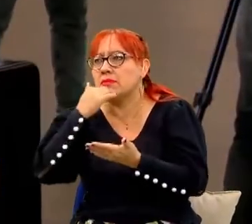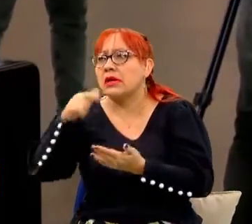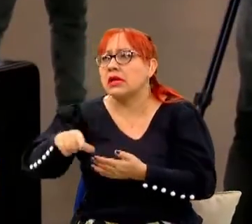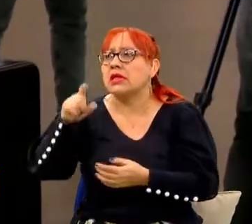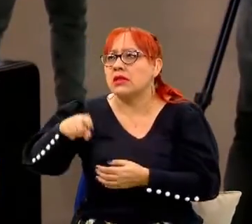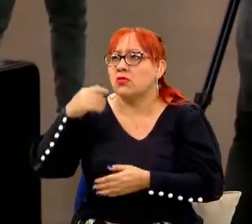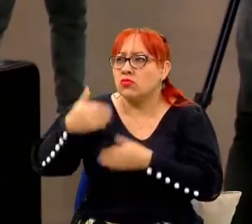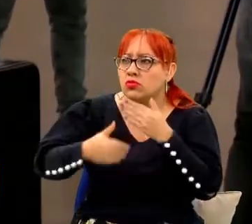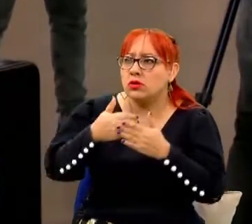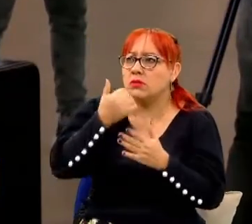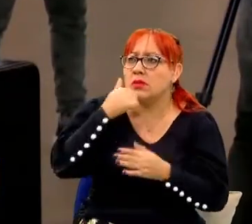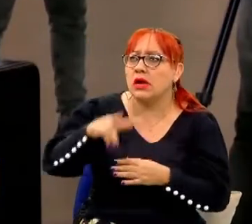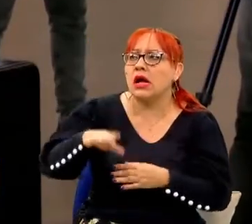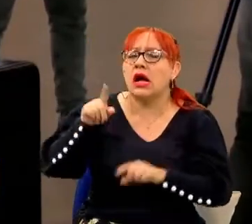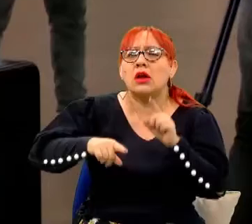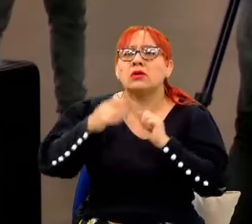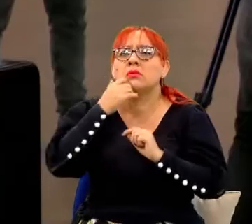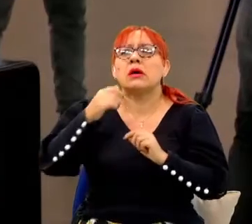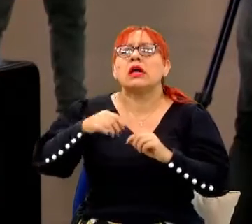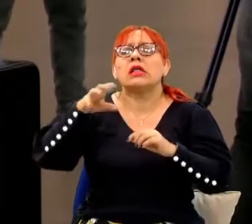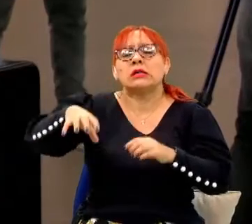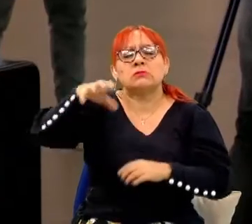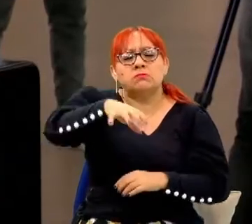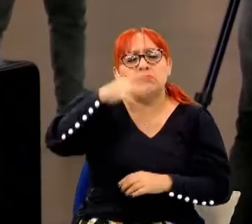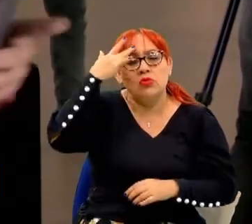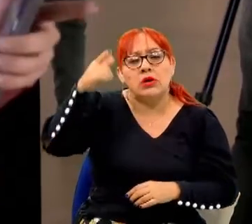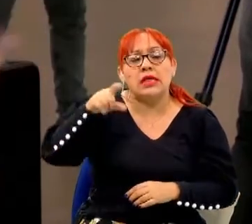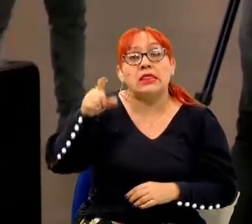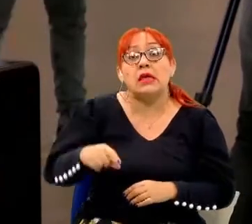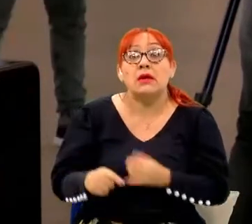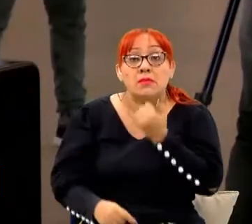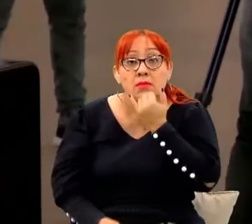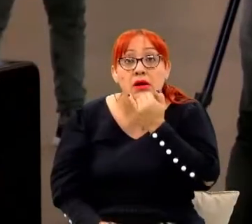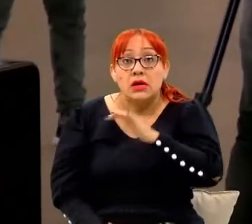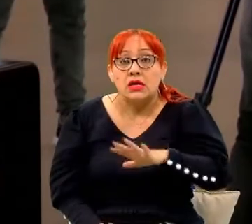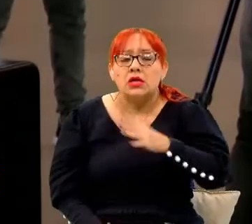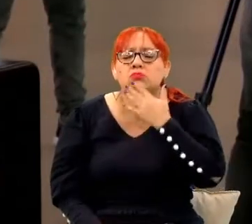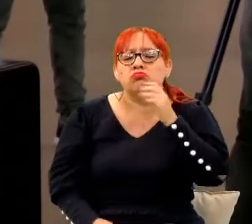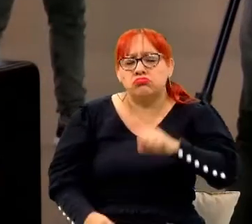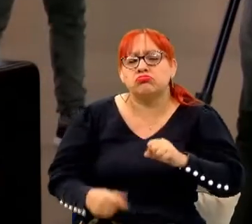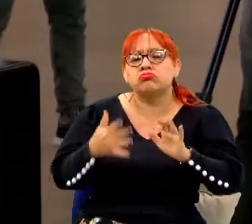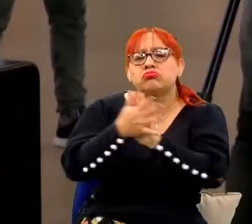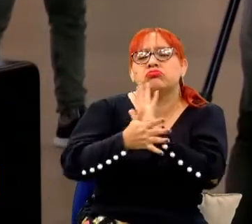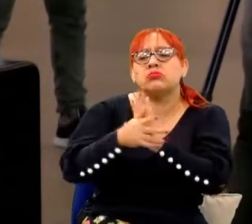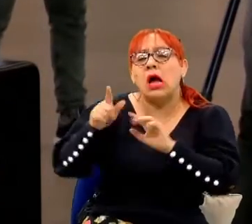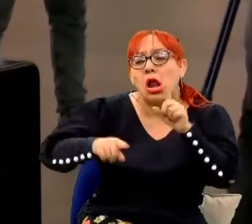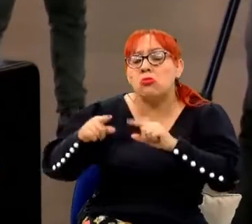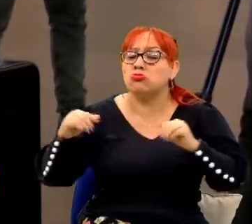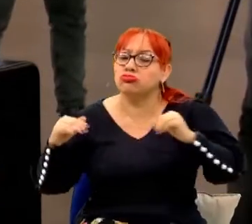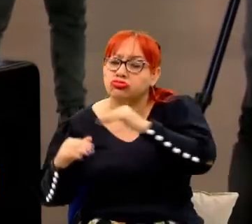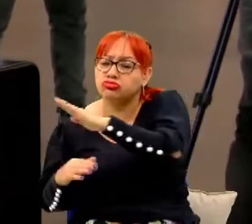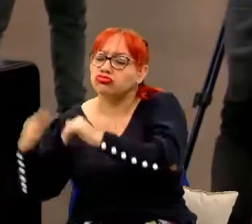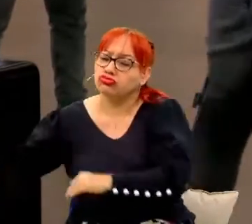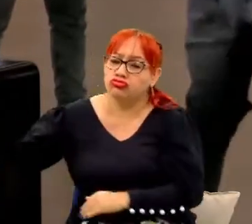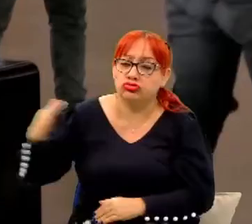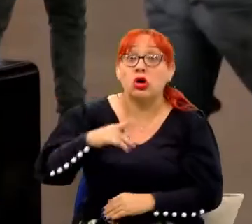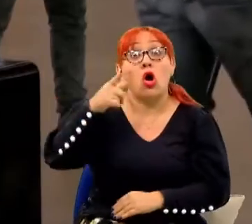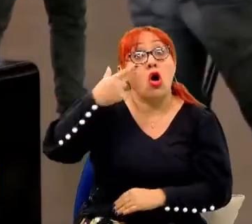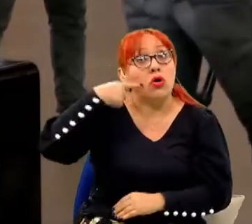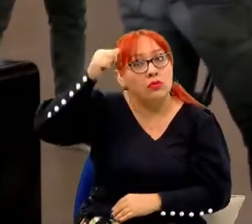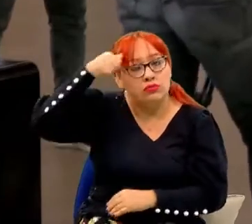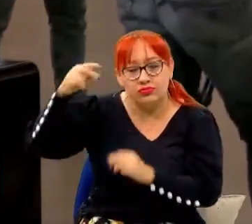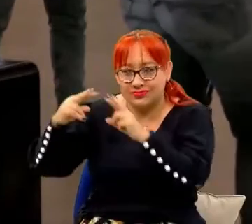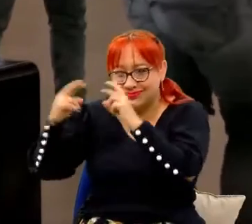para ver las condiciones en las cuales está la infraestructura, dado que por allí podría directamente pasar parte de estos vehículos, recordando además que el puente